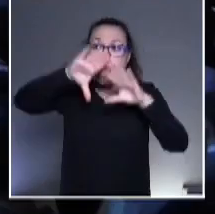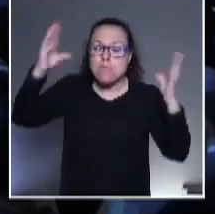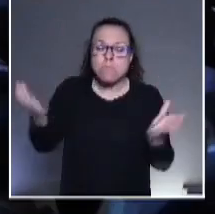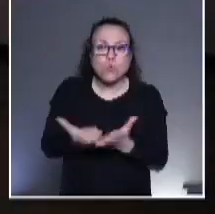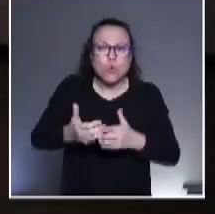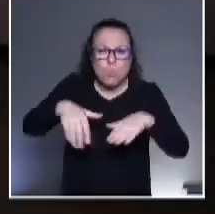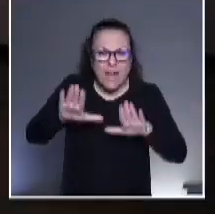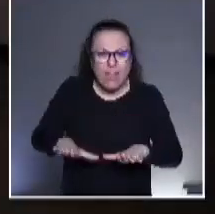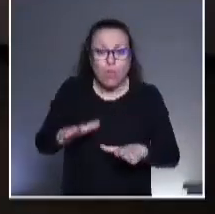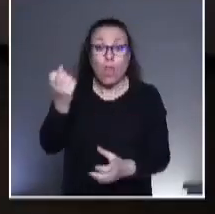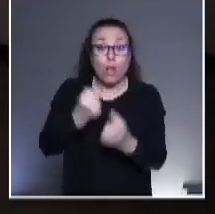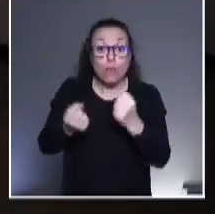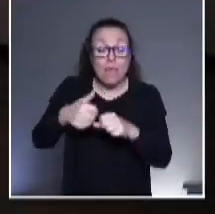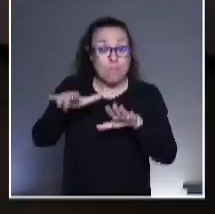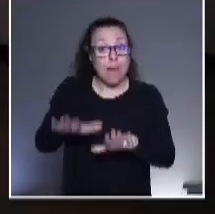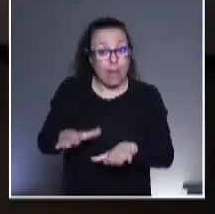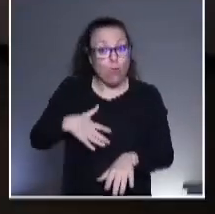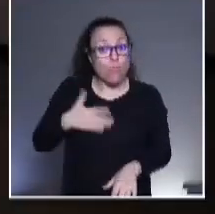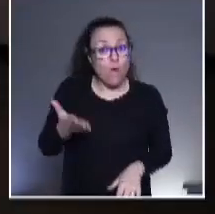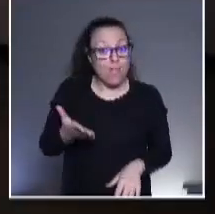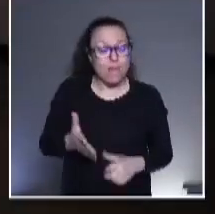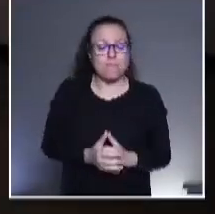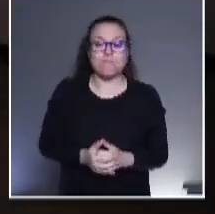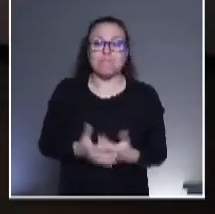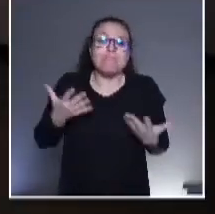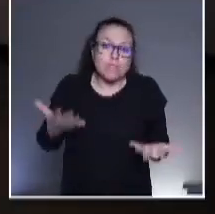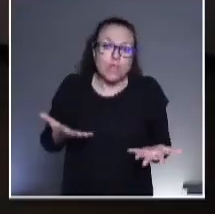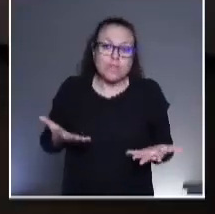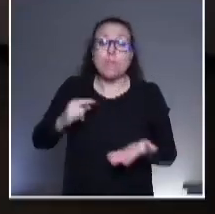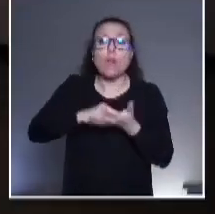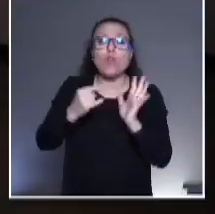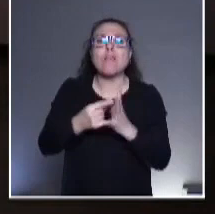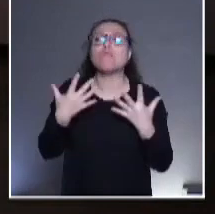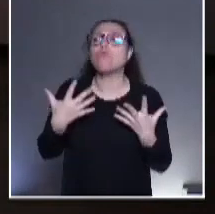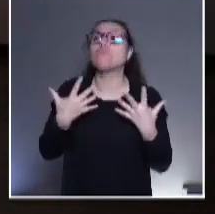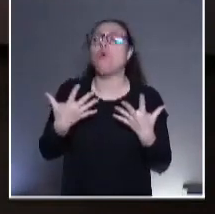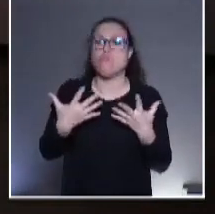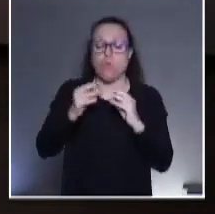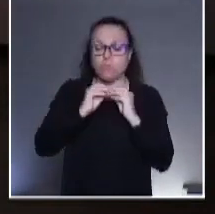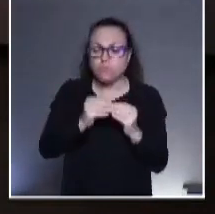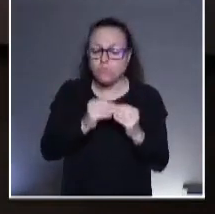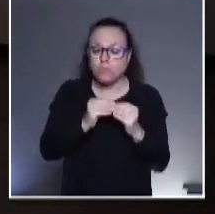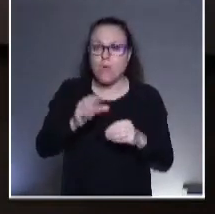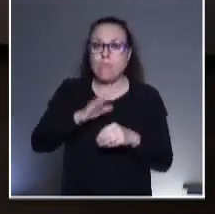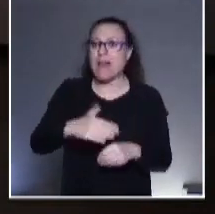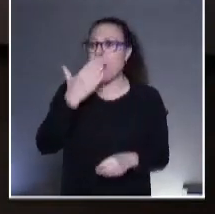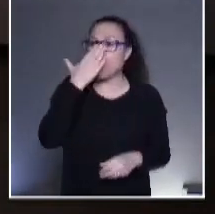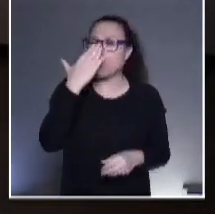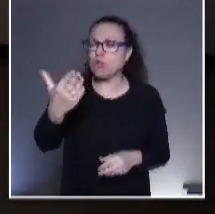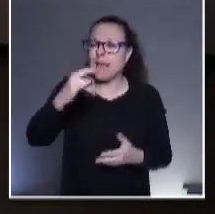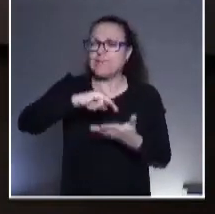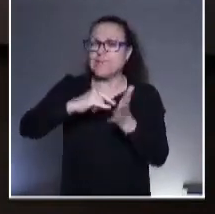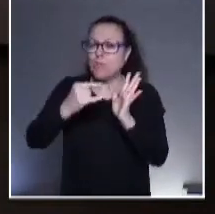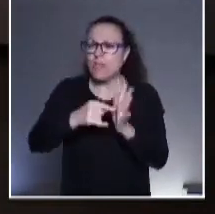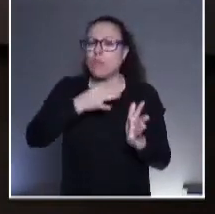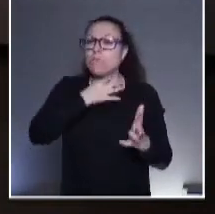la economía. Muy bien. ¿Cómo han de ser los proyectos y los equipos preparados para hacer frente a la complejidad y a las